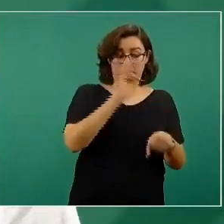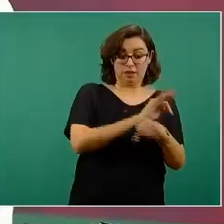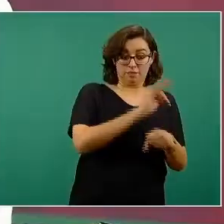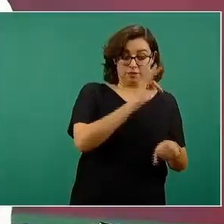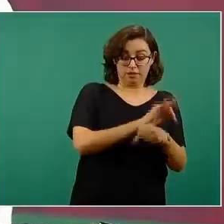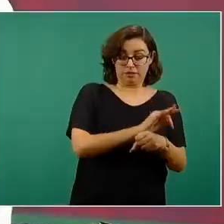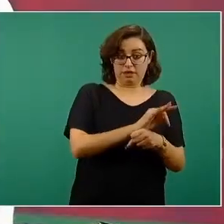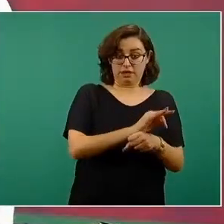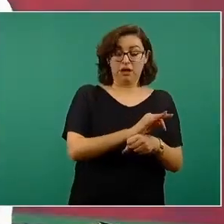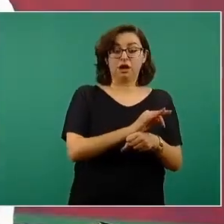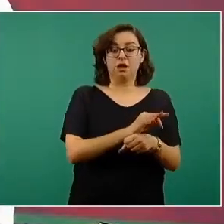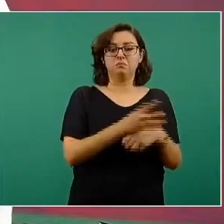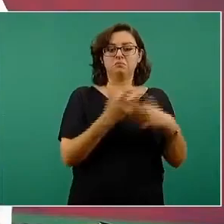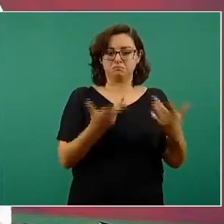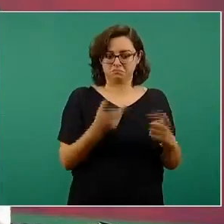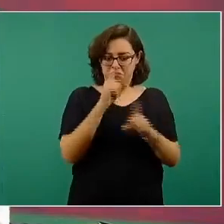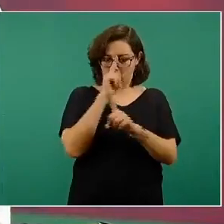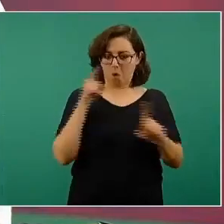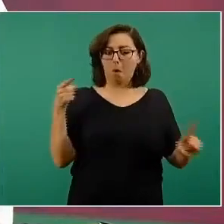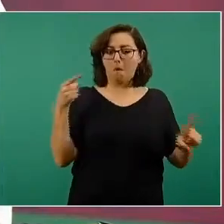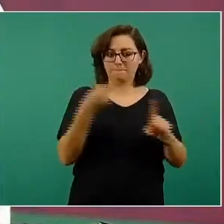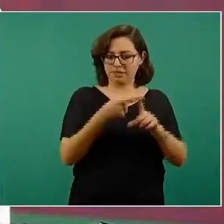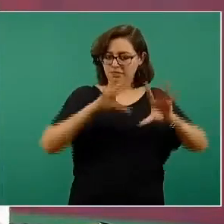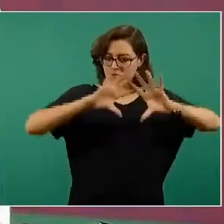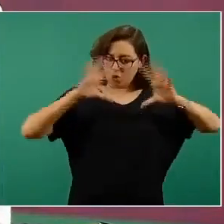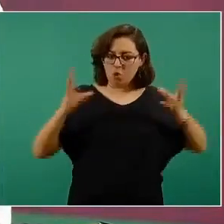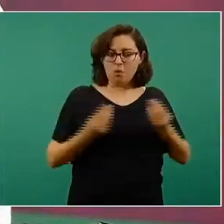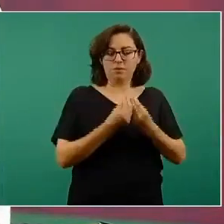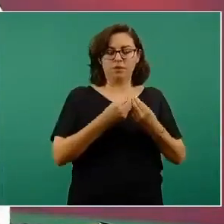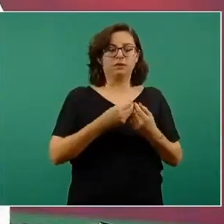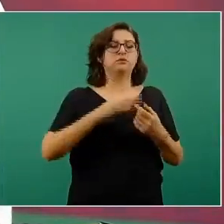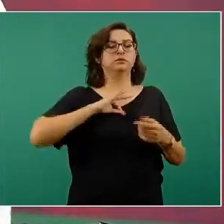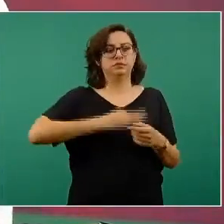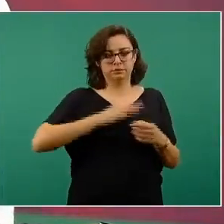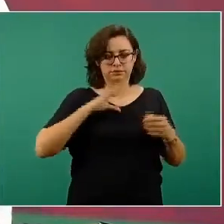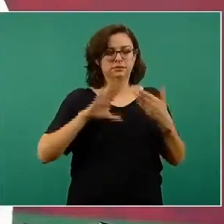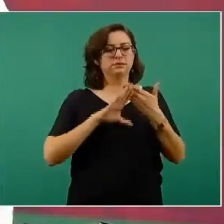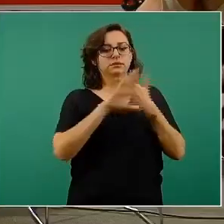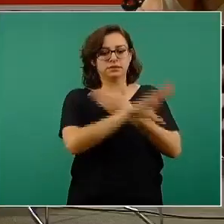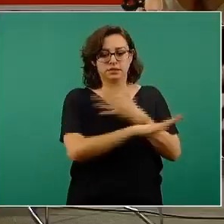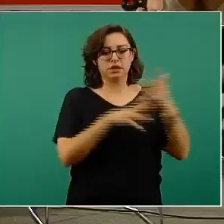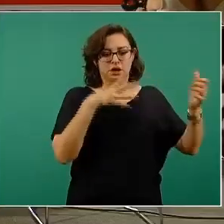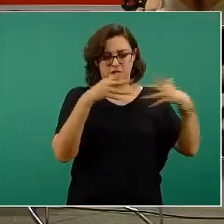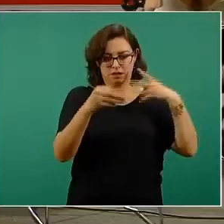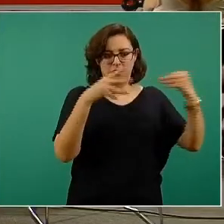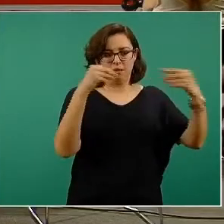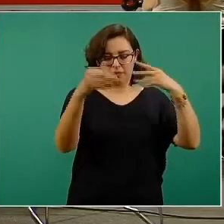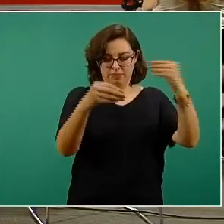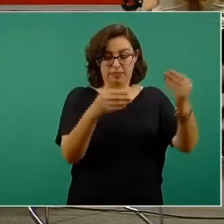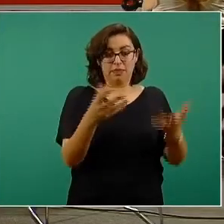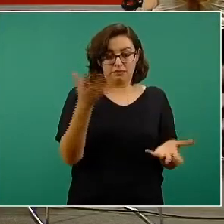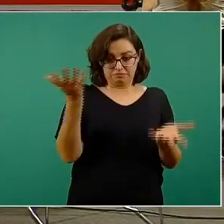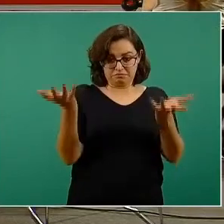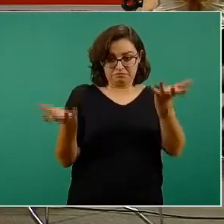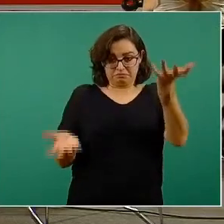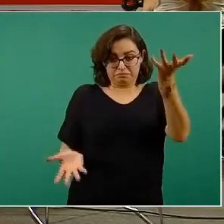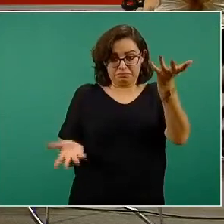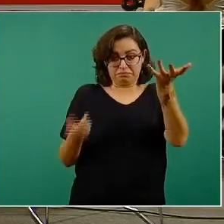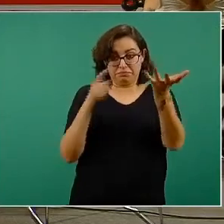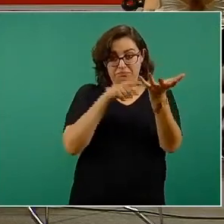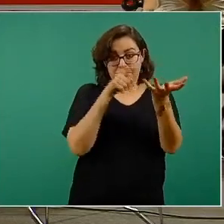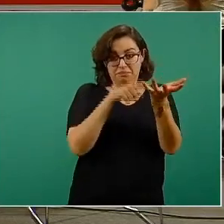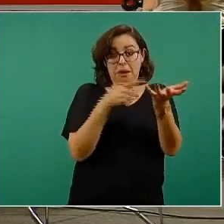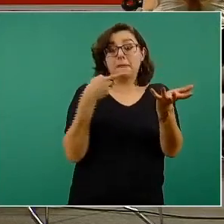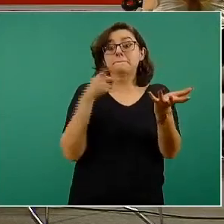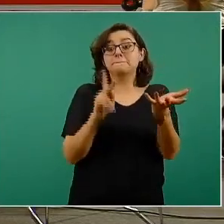de intervenciones cuyo propósito técnico, epidemiológico, es evitar los contagios, pero que por la